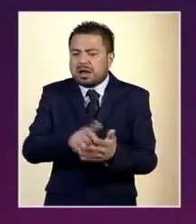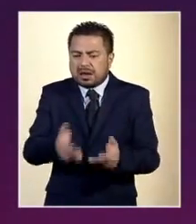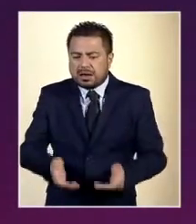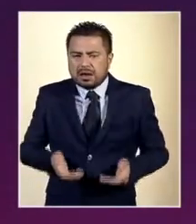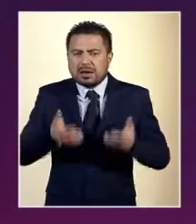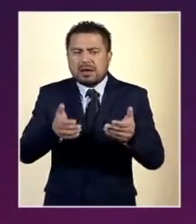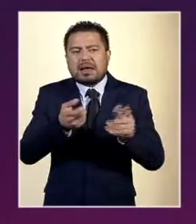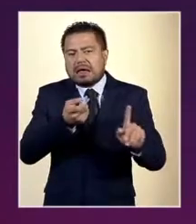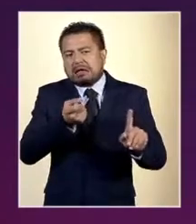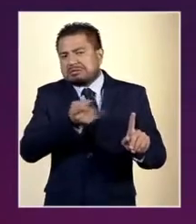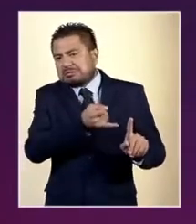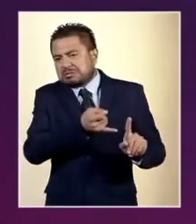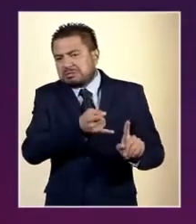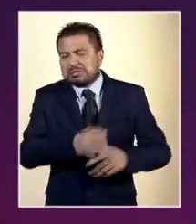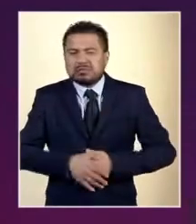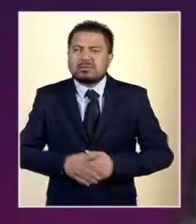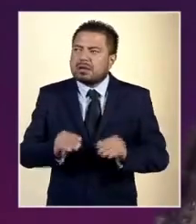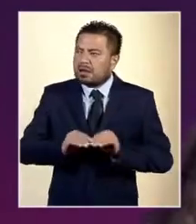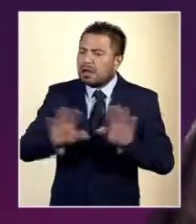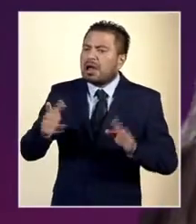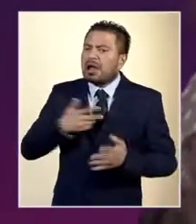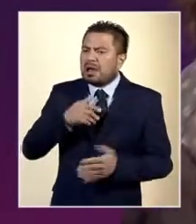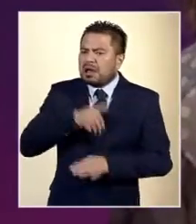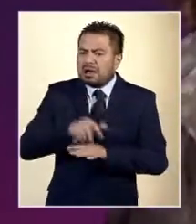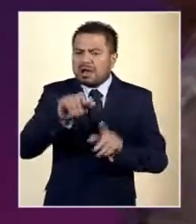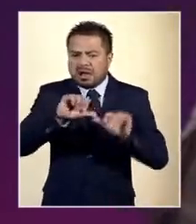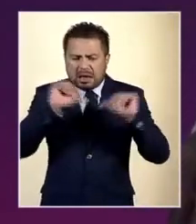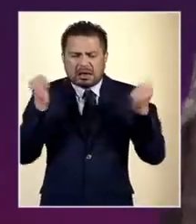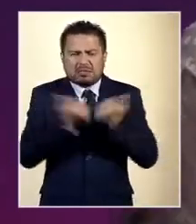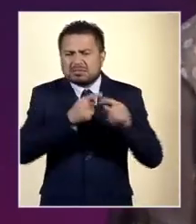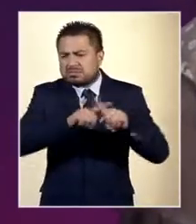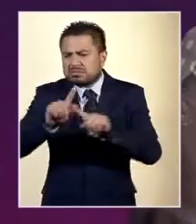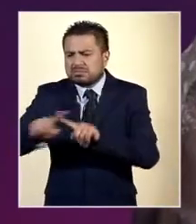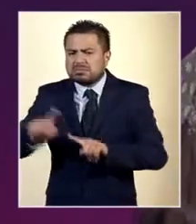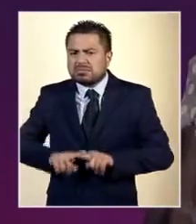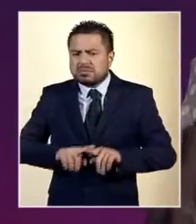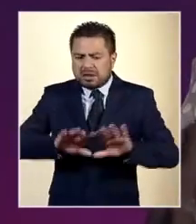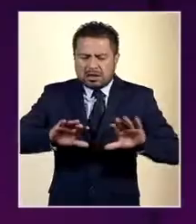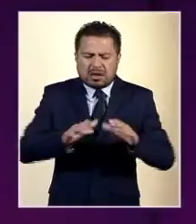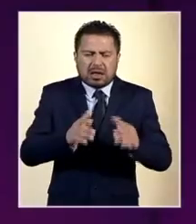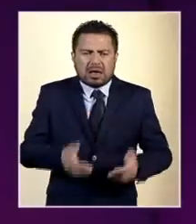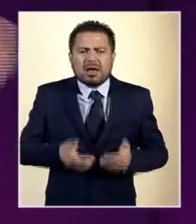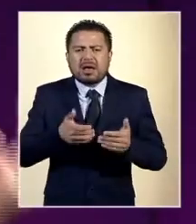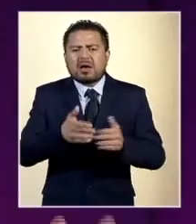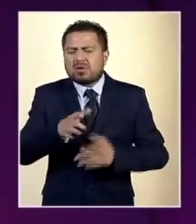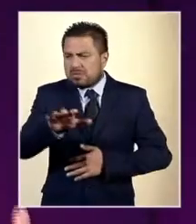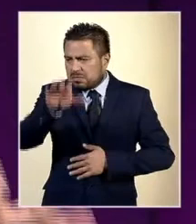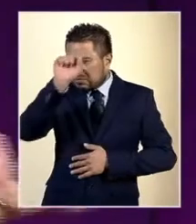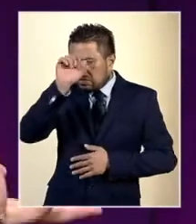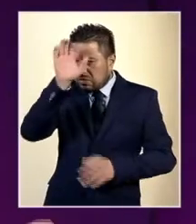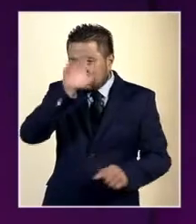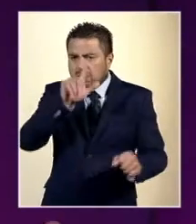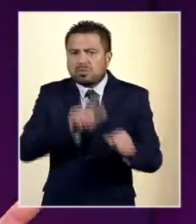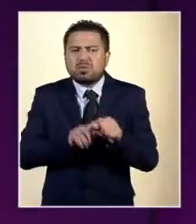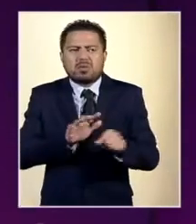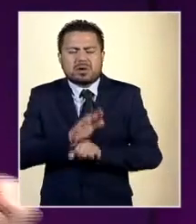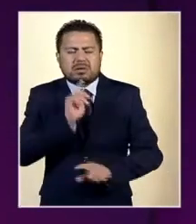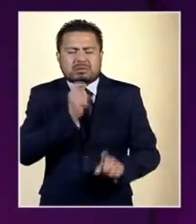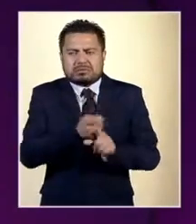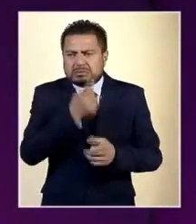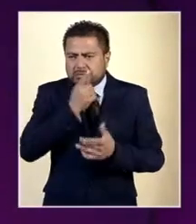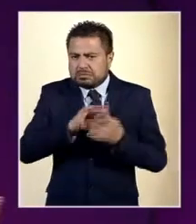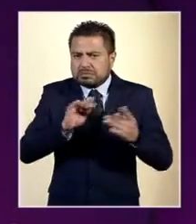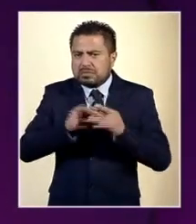de esta manera. Claro. Existen algunas organizaciones que reivindican el término poblaciones callejeras desde una perspectiva cultural,